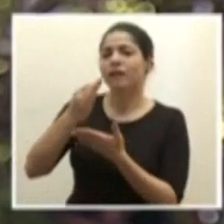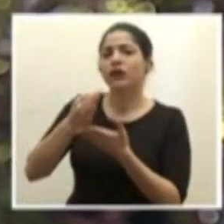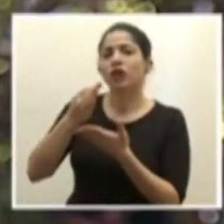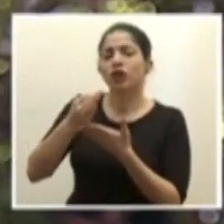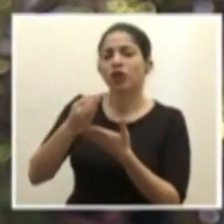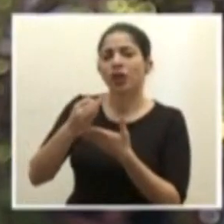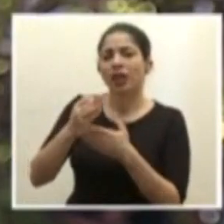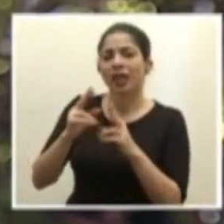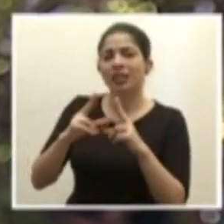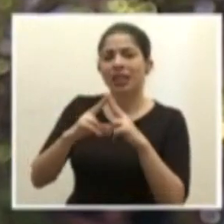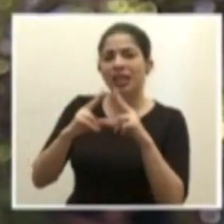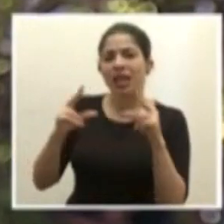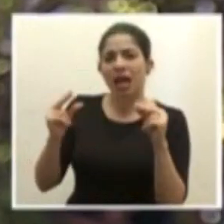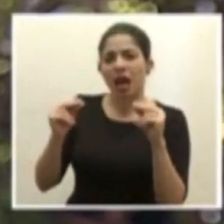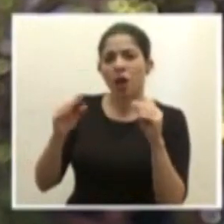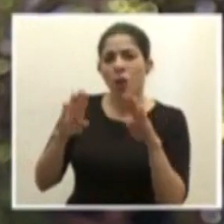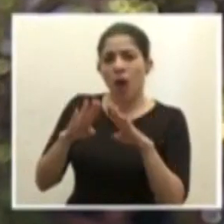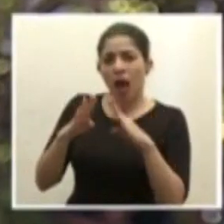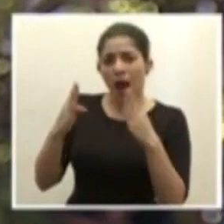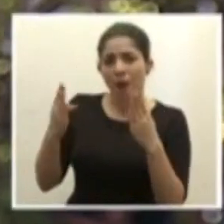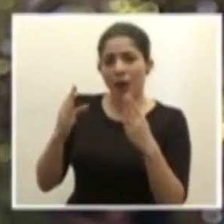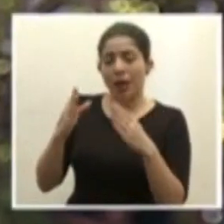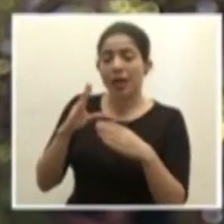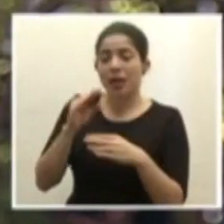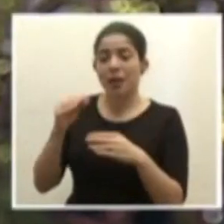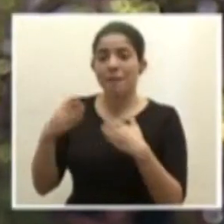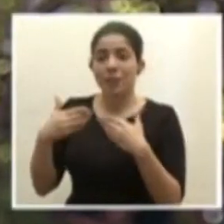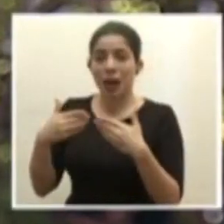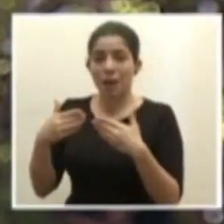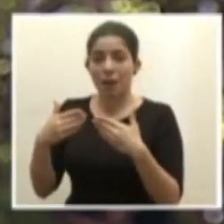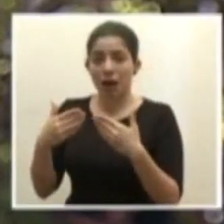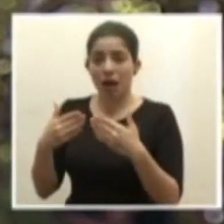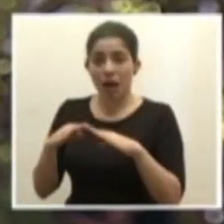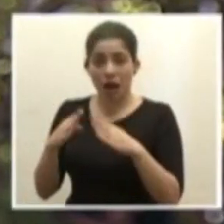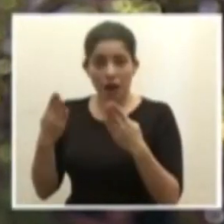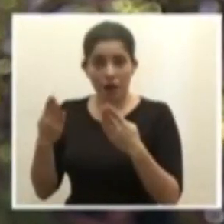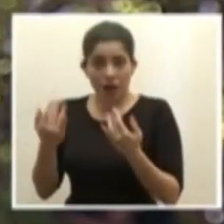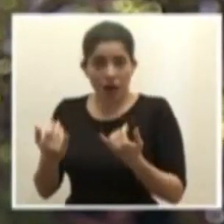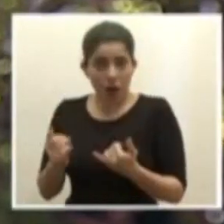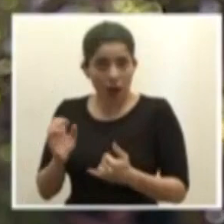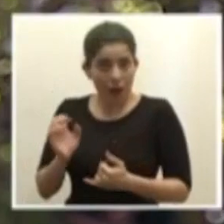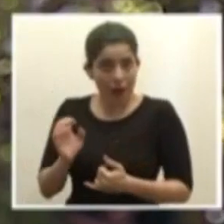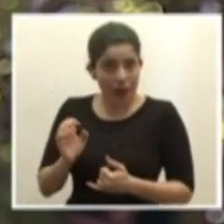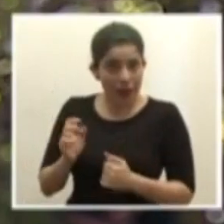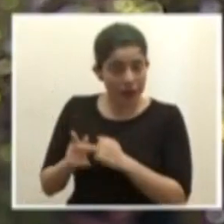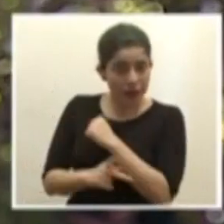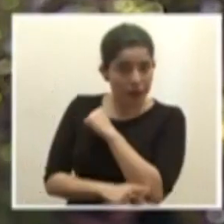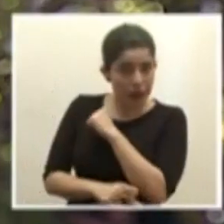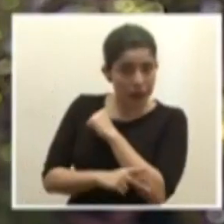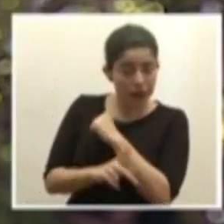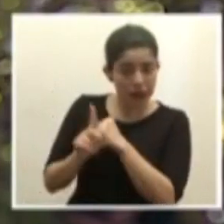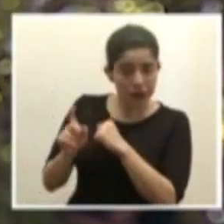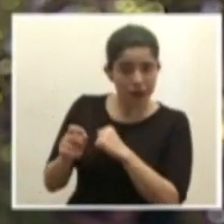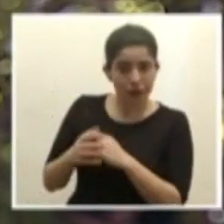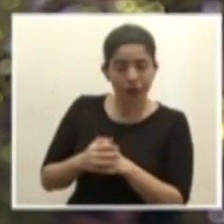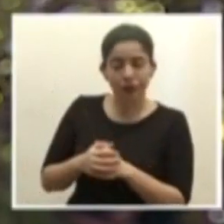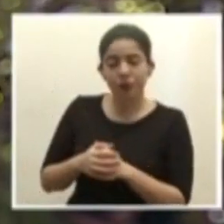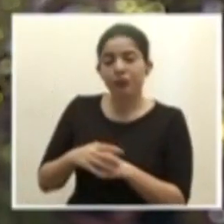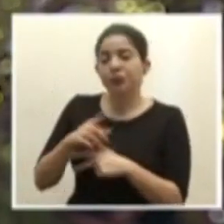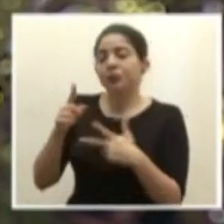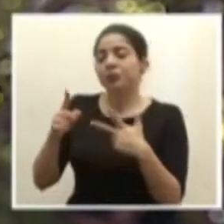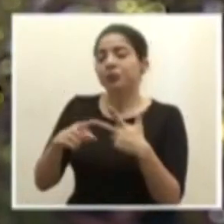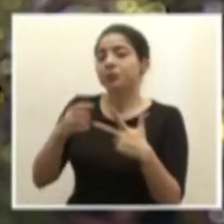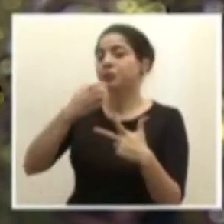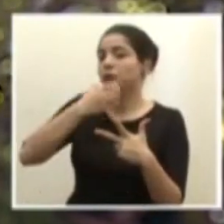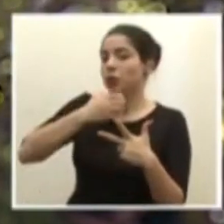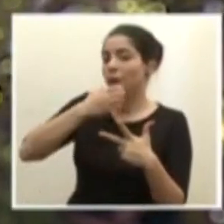de Nicaragua y Panamá en medio de la emergencia que está viviendo el país? Y don